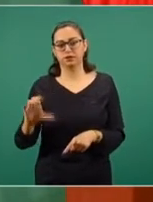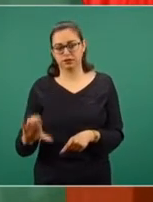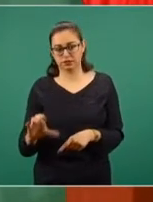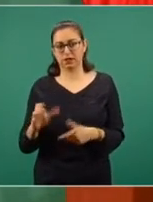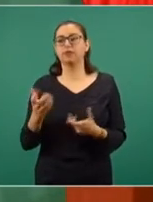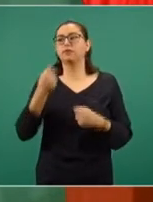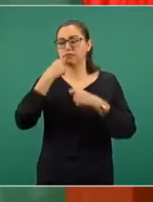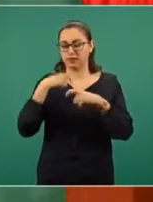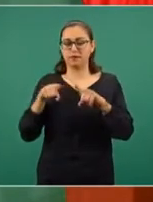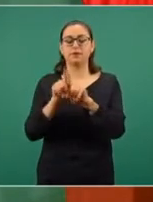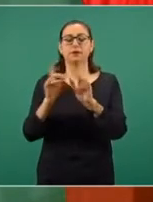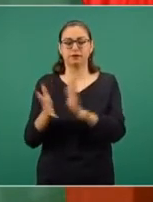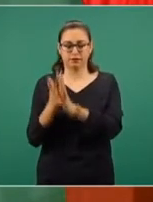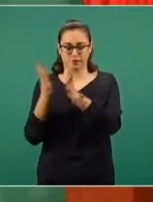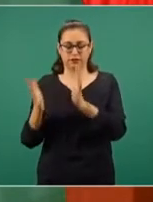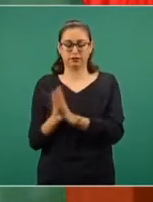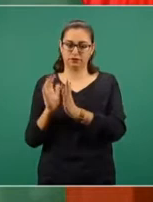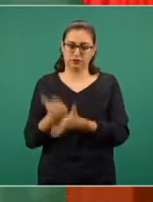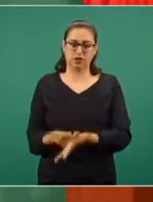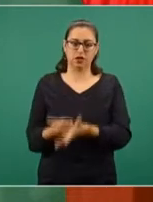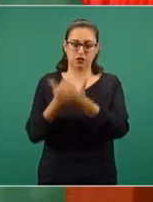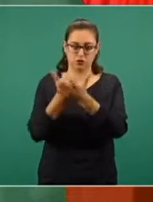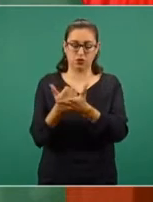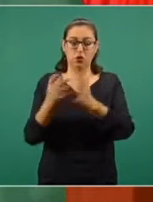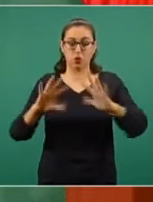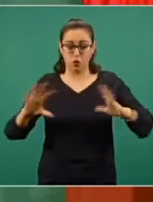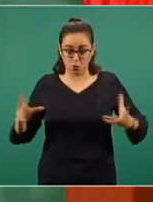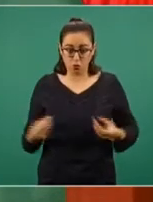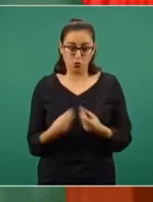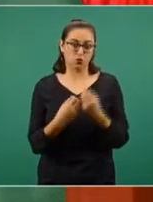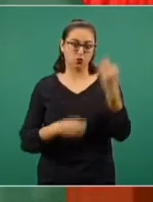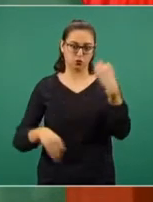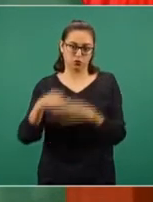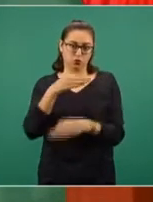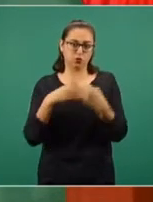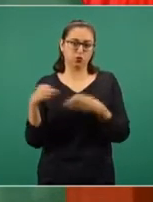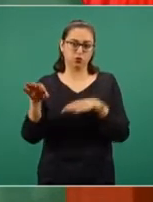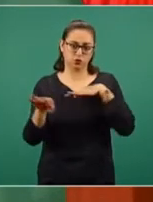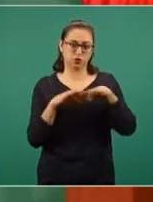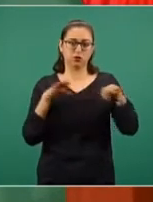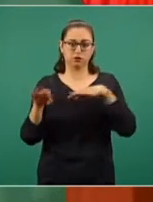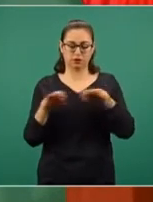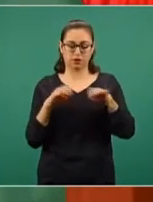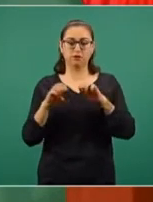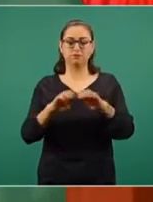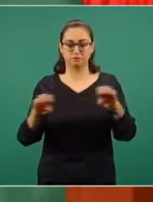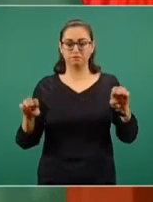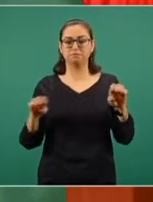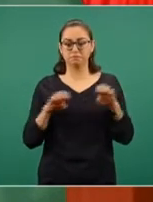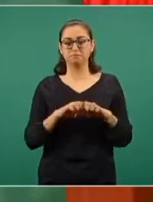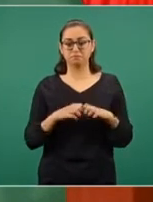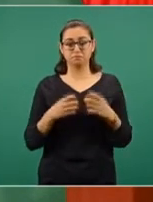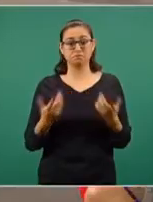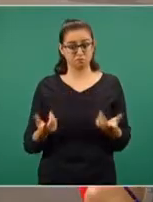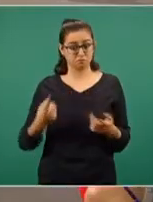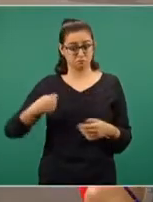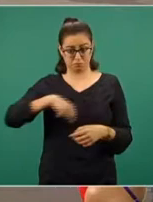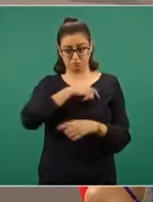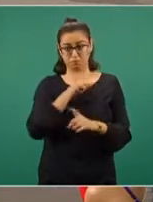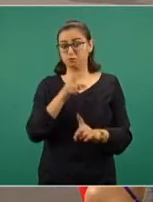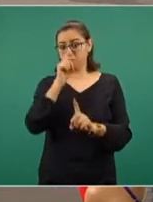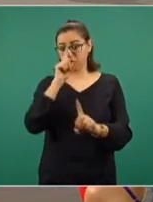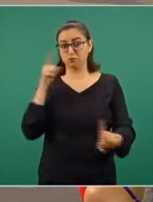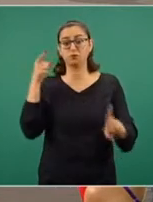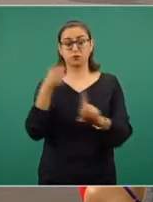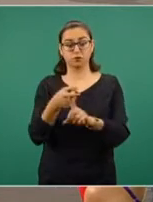etapa, sin perder de vista que también es un trabajo colaborativo y es un trabajo de equipo, donde no perdemos de vista también la